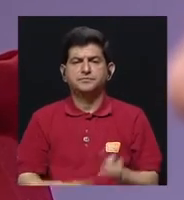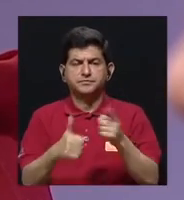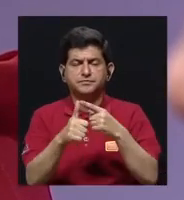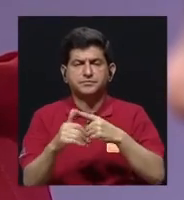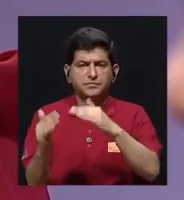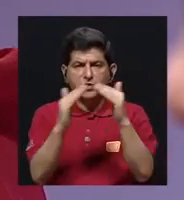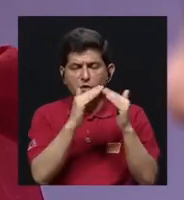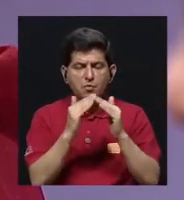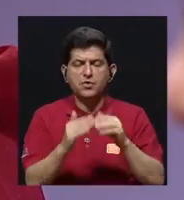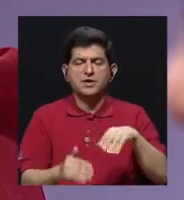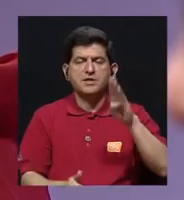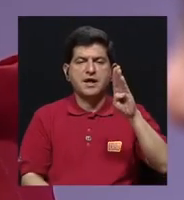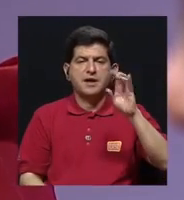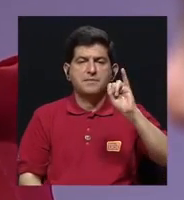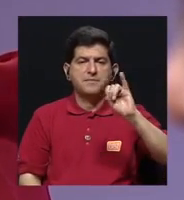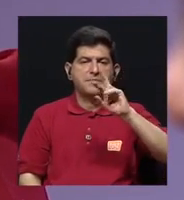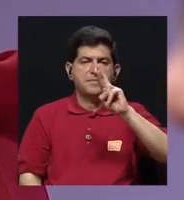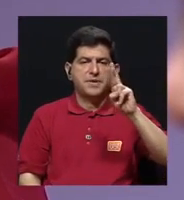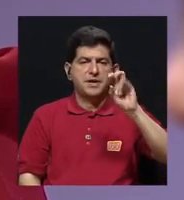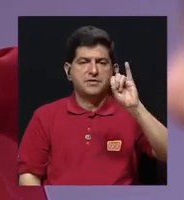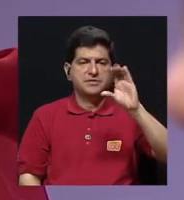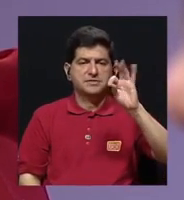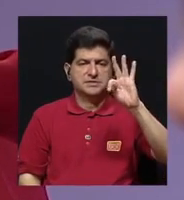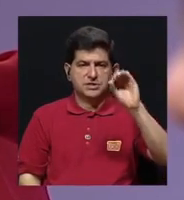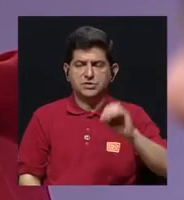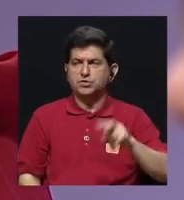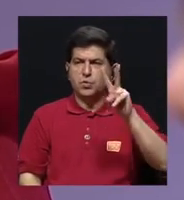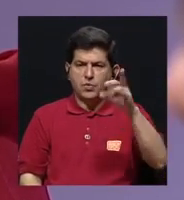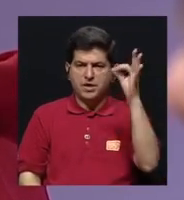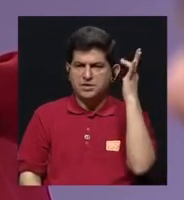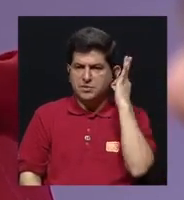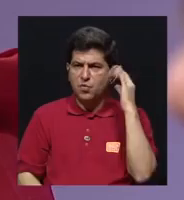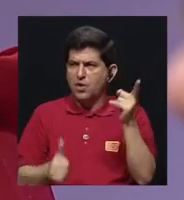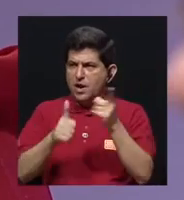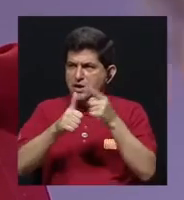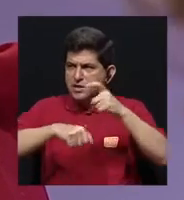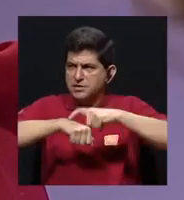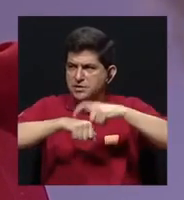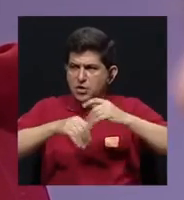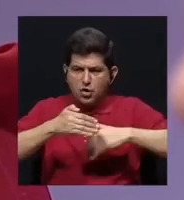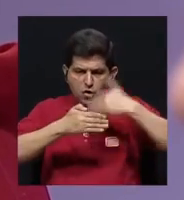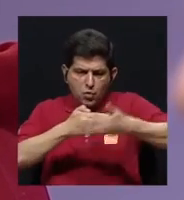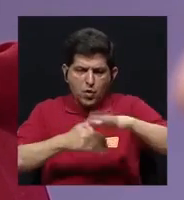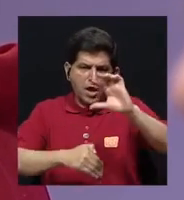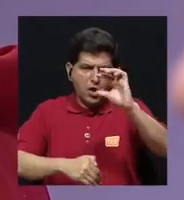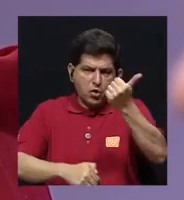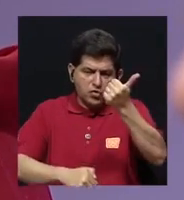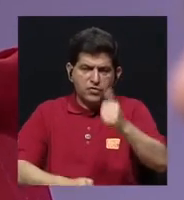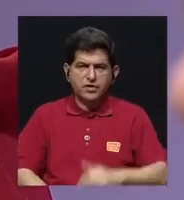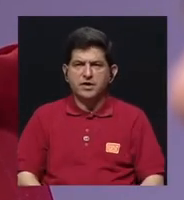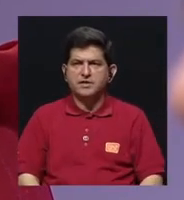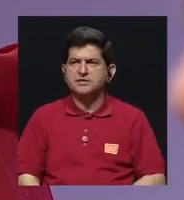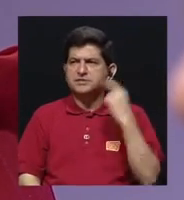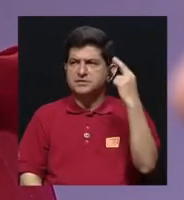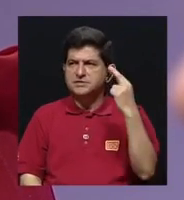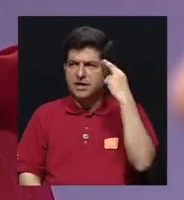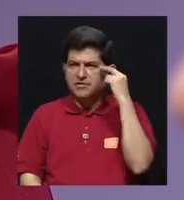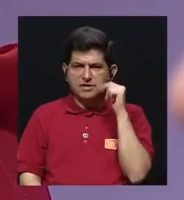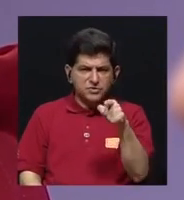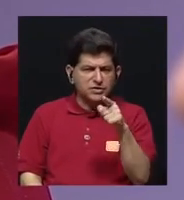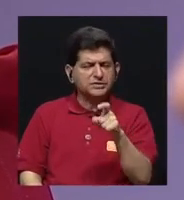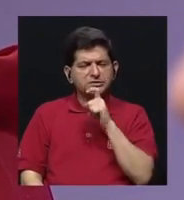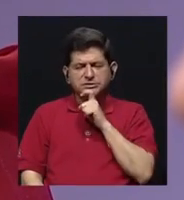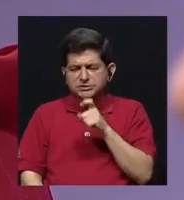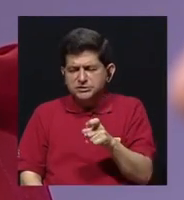en la comunidad de Virrecito con alrededor de 20 mujeres al inicio, luego fueron quedando 16 mujeres porque pues a ellas